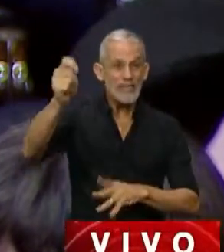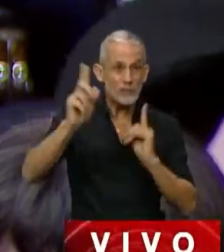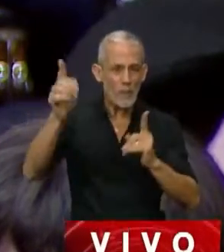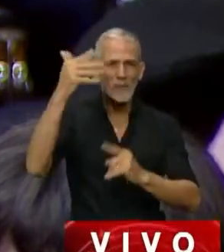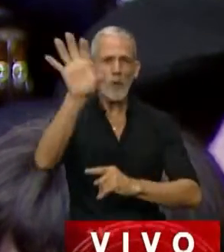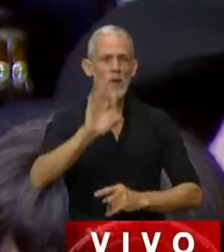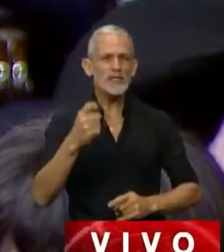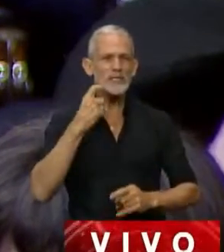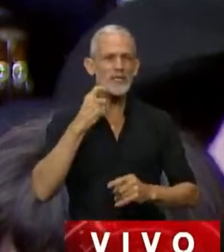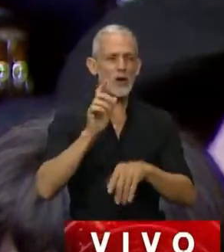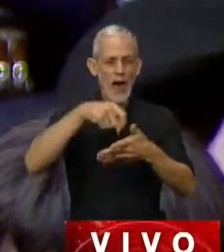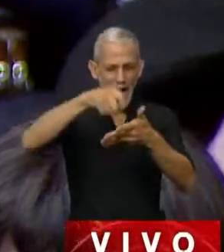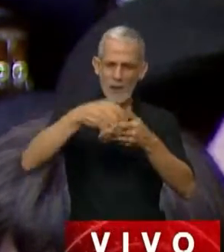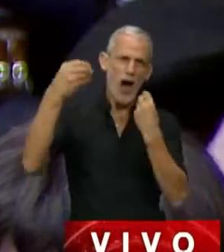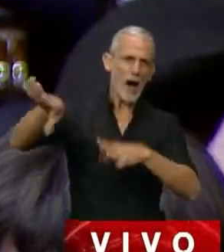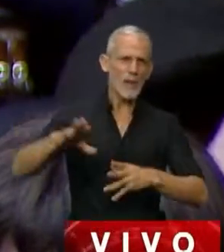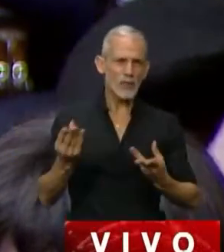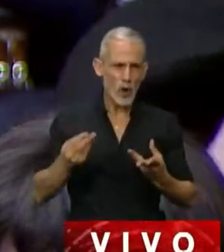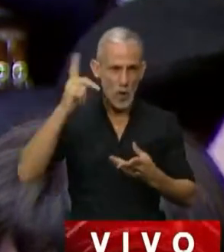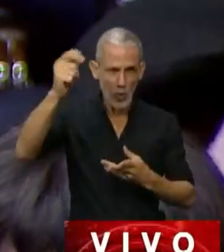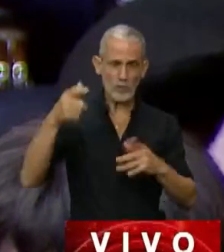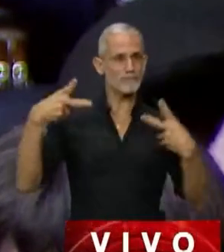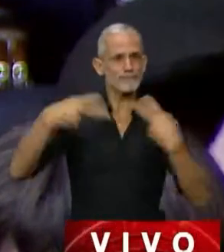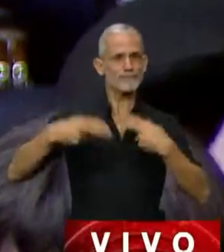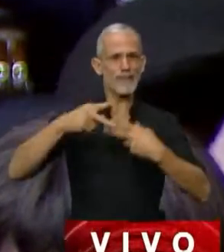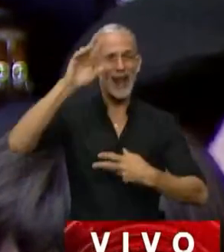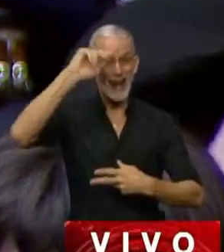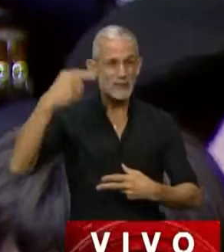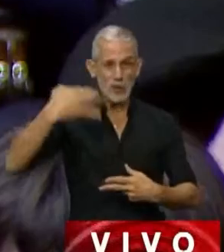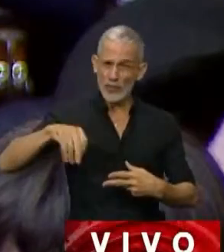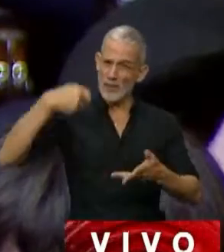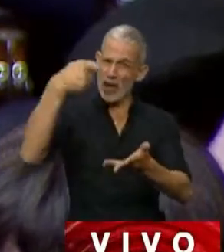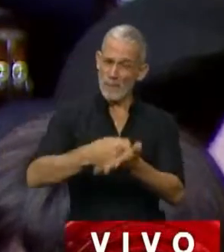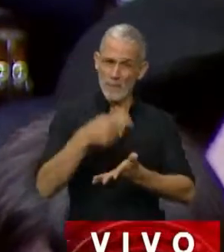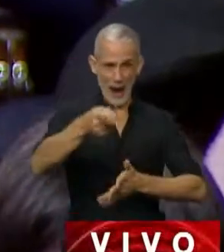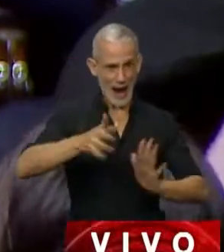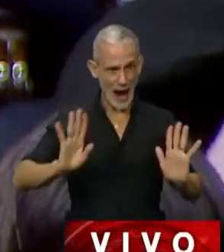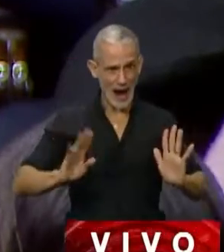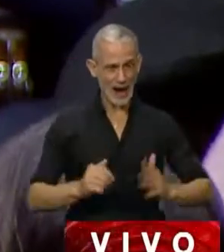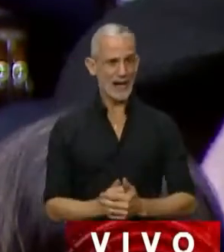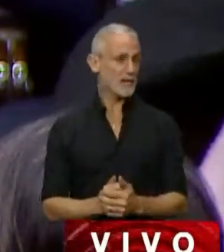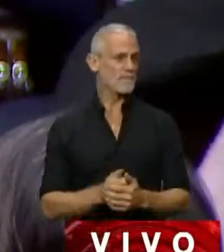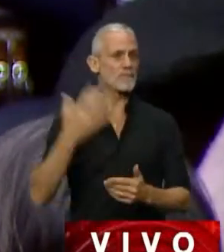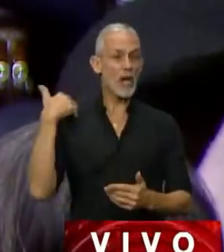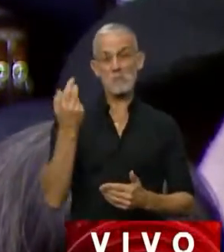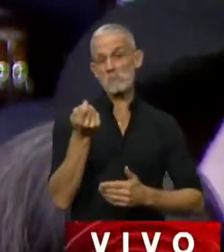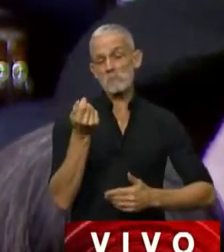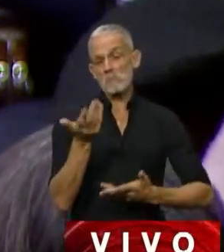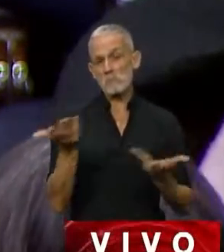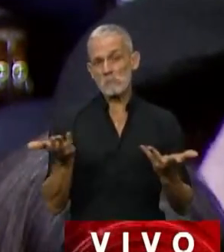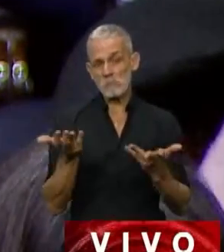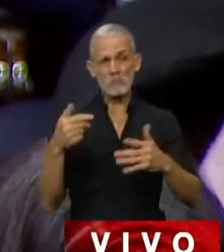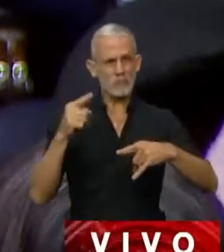la provincia de San Luis, que la nación debía abonarle y la cual últimamente